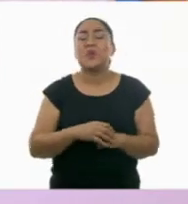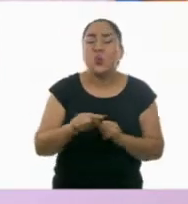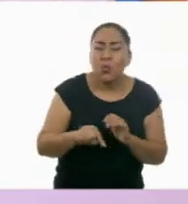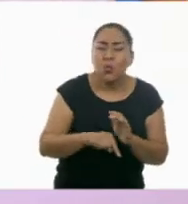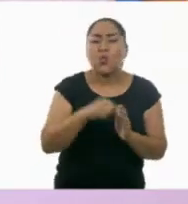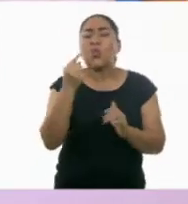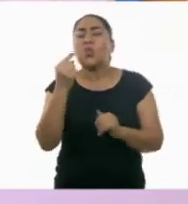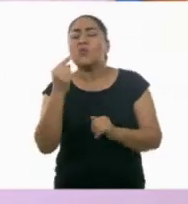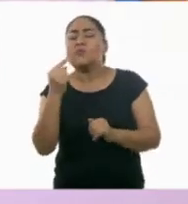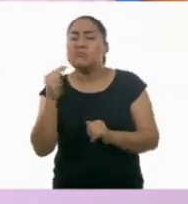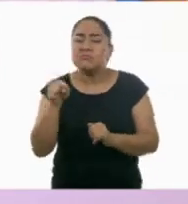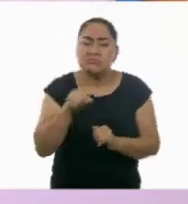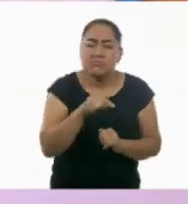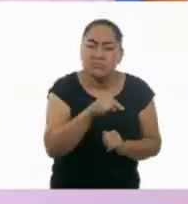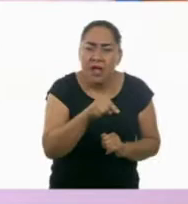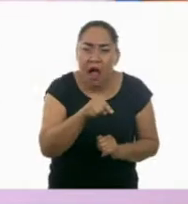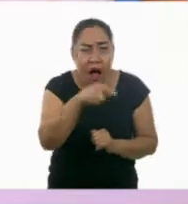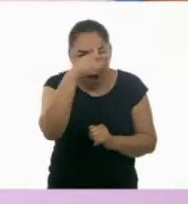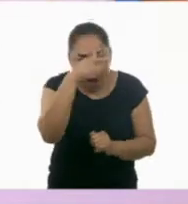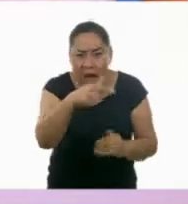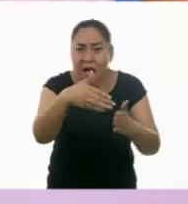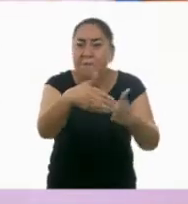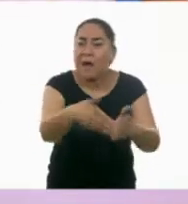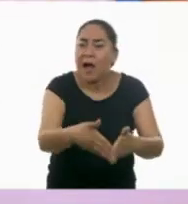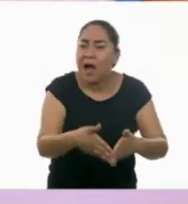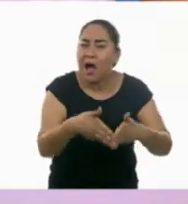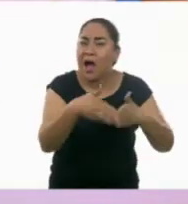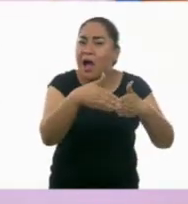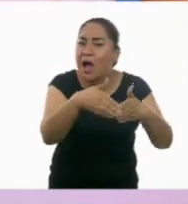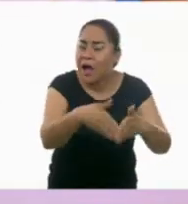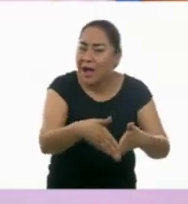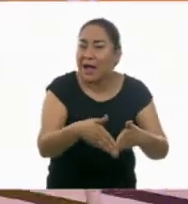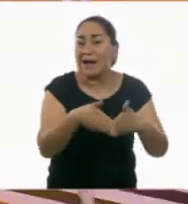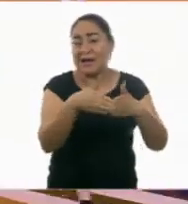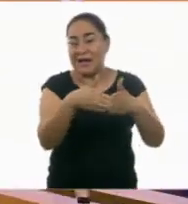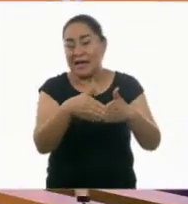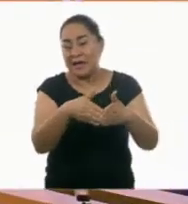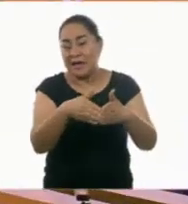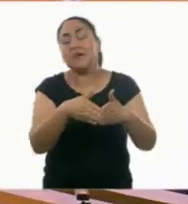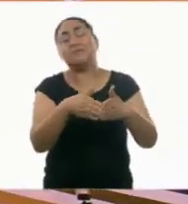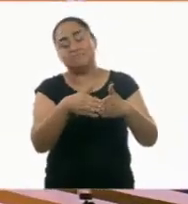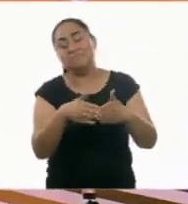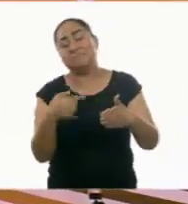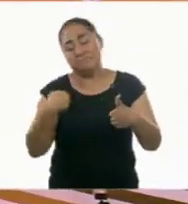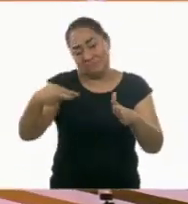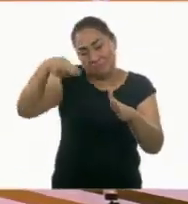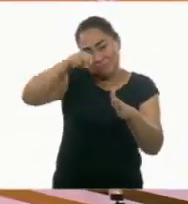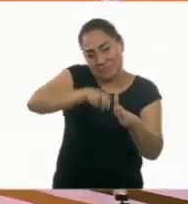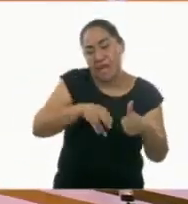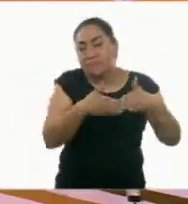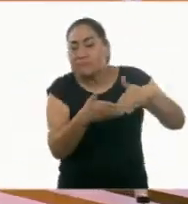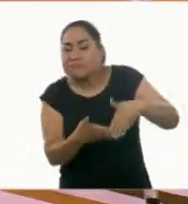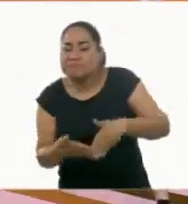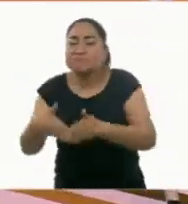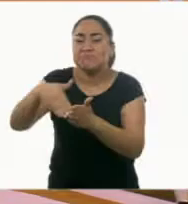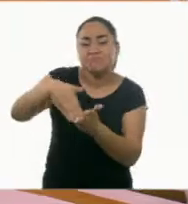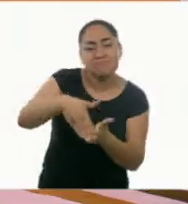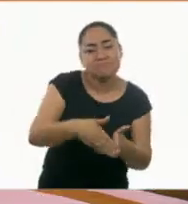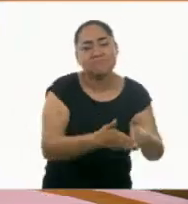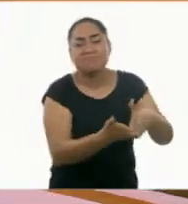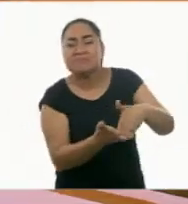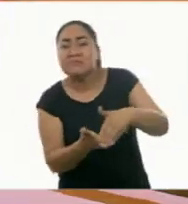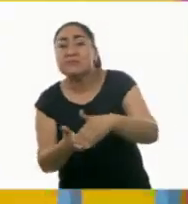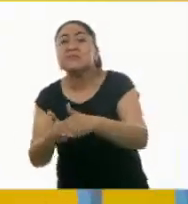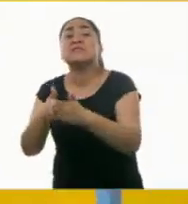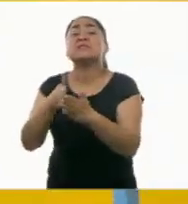encontré una barca en la playa y me fui navegando botón, botón y a